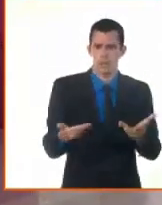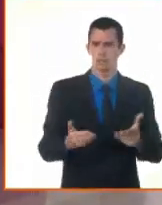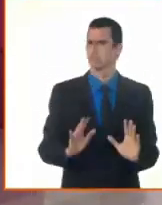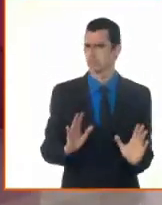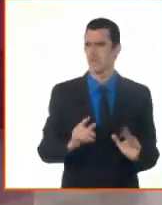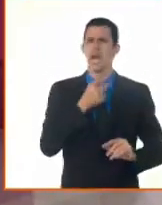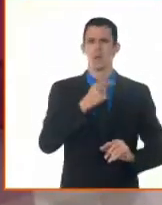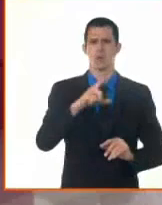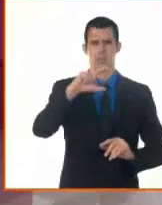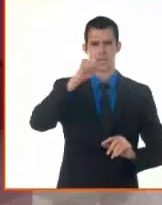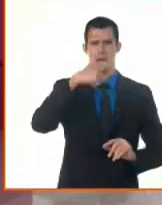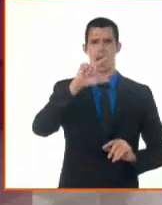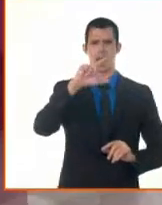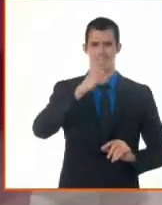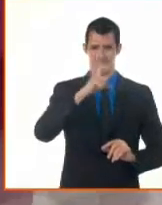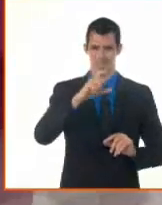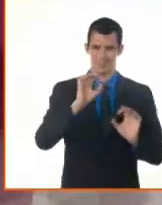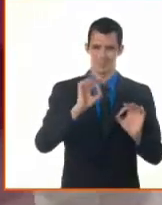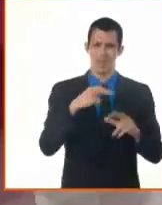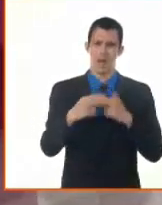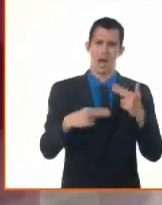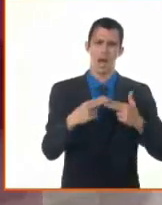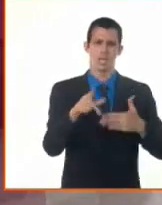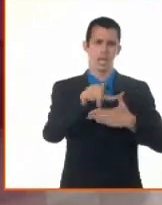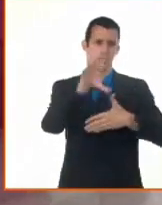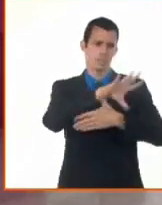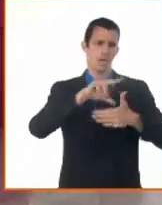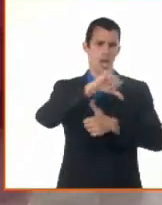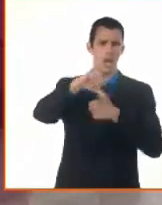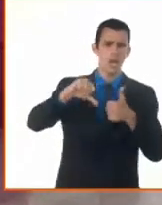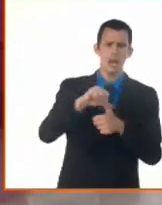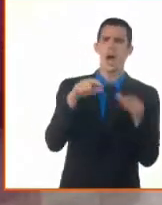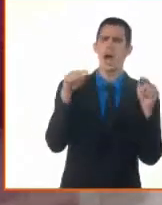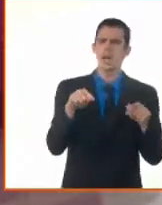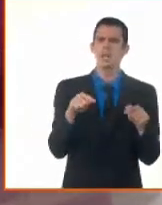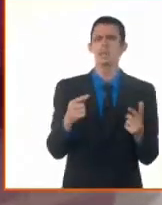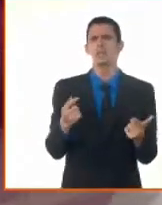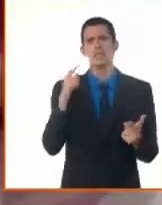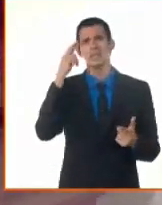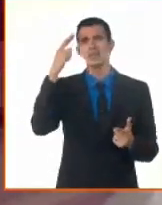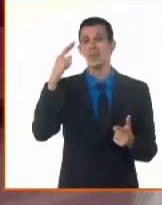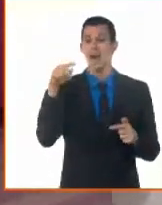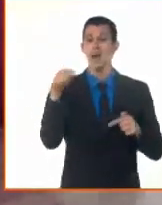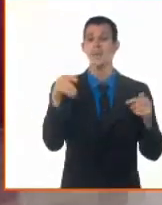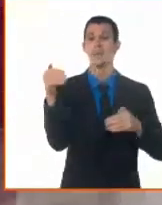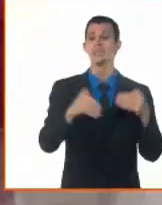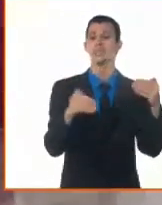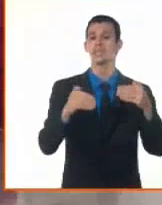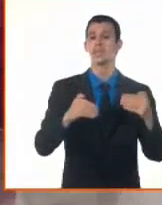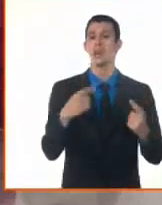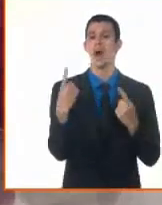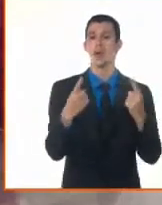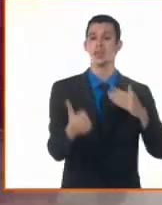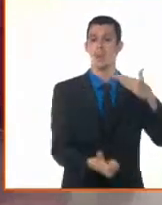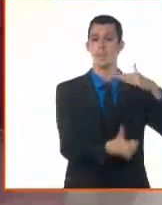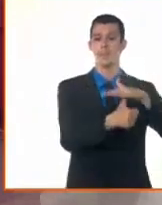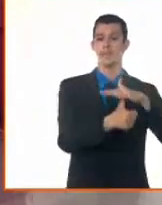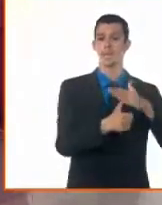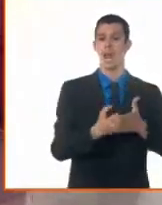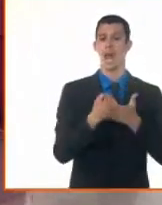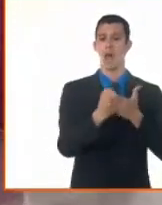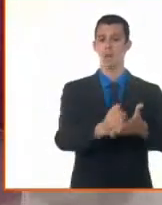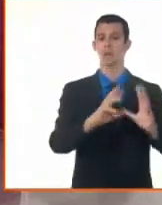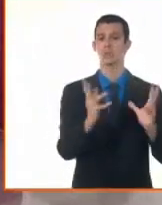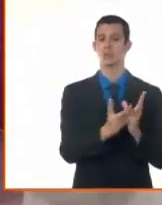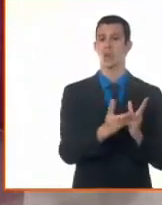y caribeños donde en un momento determinado coexistieron presidentes de derecha presidentes de centro y presidentes de